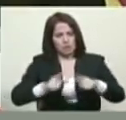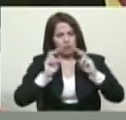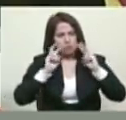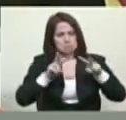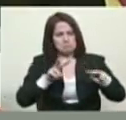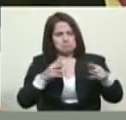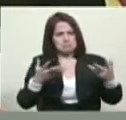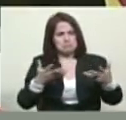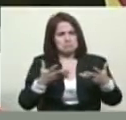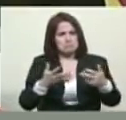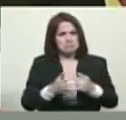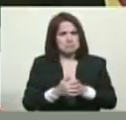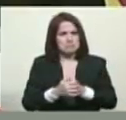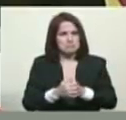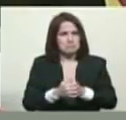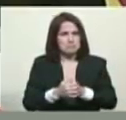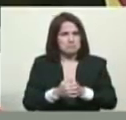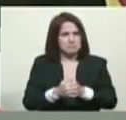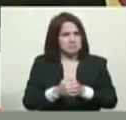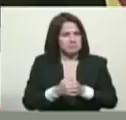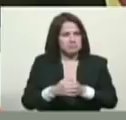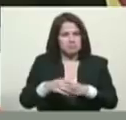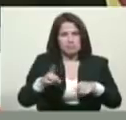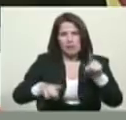Cochabamba, por razones